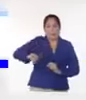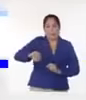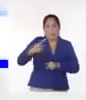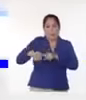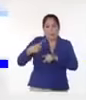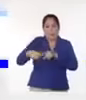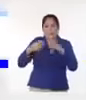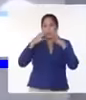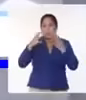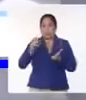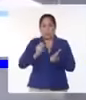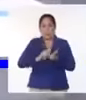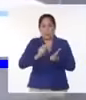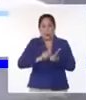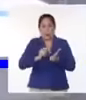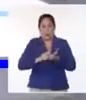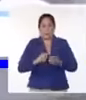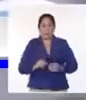esenciales de la canasta básica.